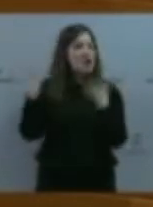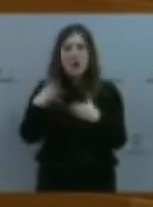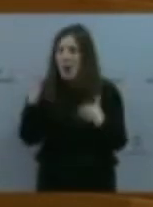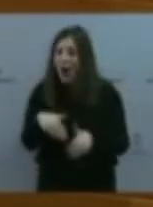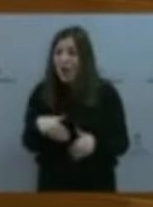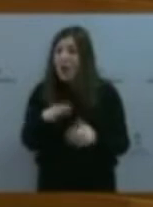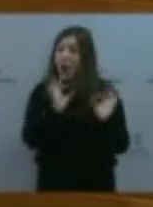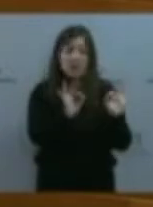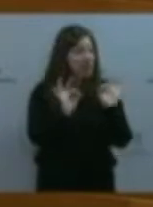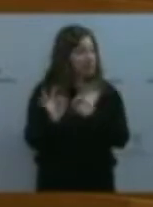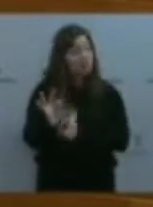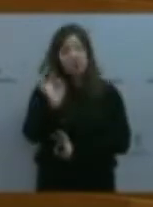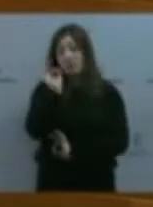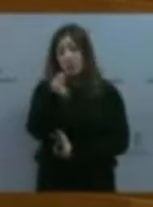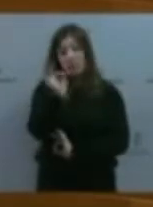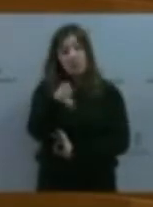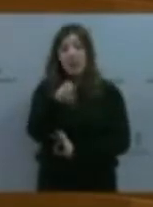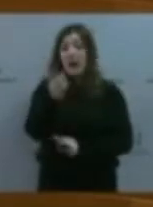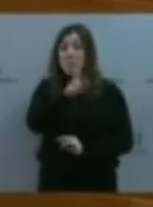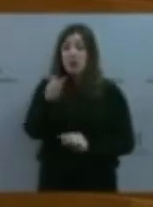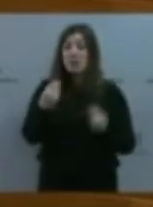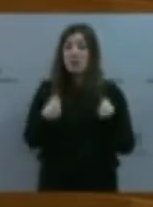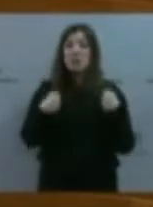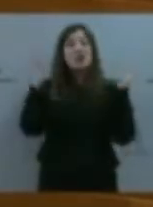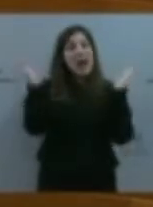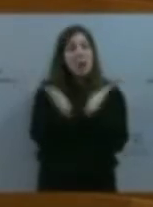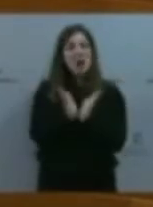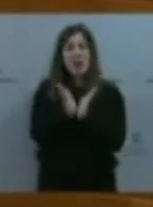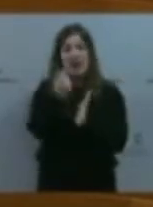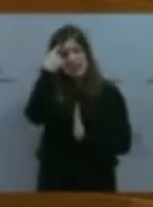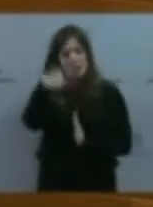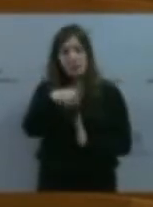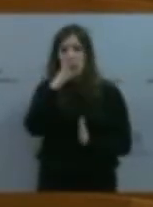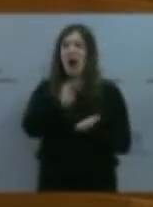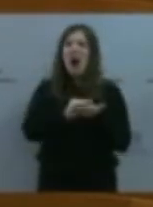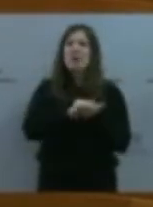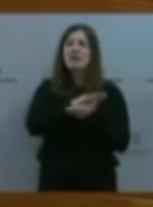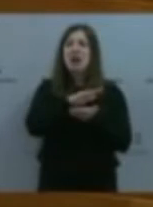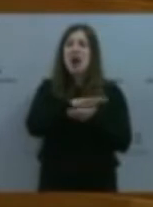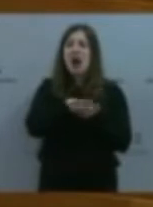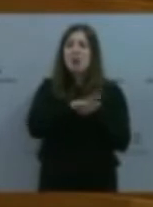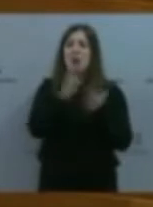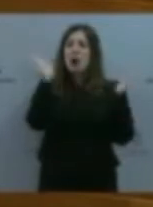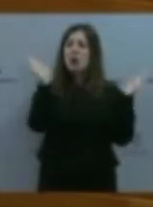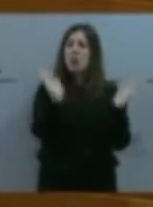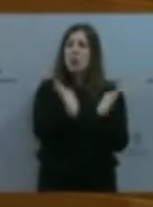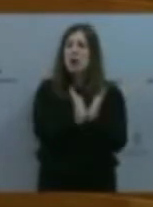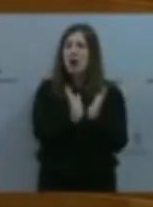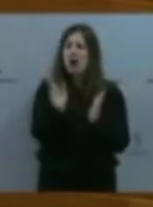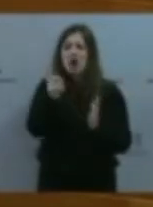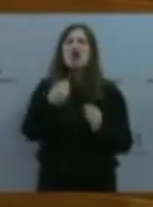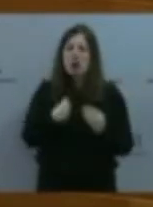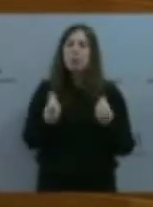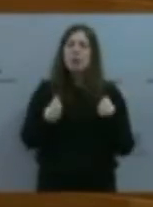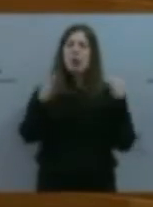la cuenca lo sabemos. A veces se habla de la cuenca, muchas veces en sentido como si no tuviera... No, yo vivo en la cuenca. Y muchas de las infraestructuras que fueron financiadas